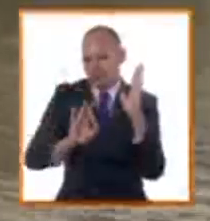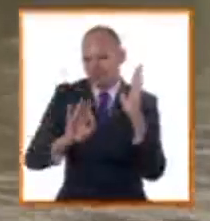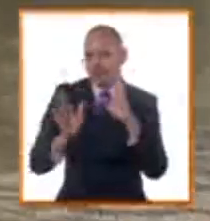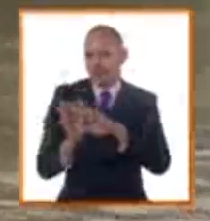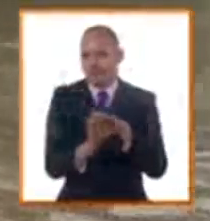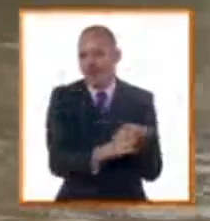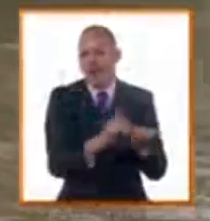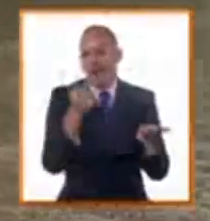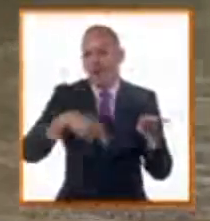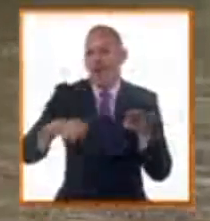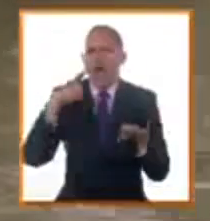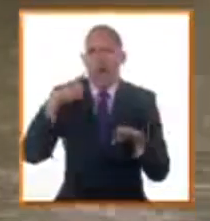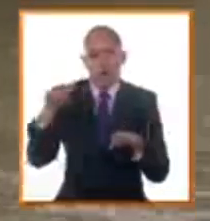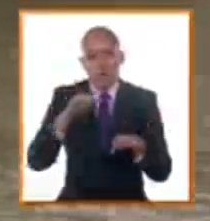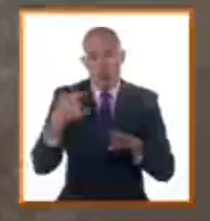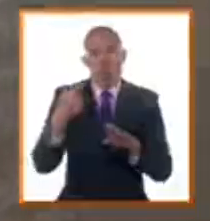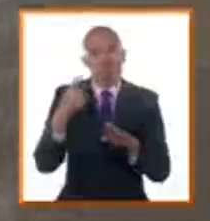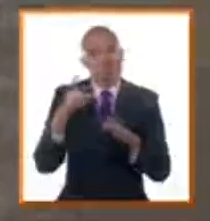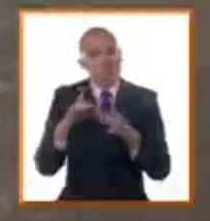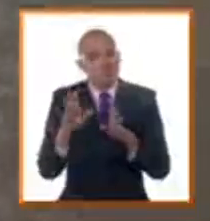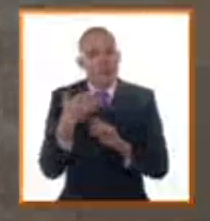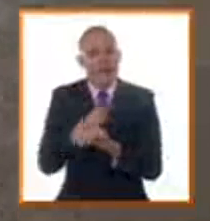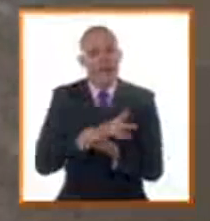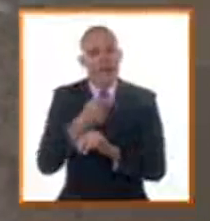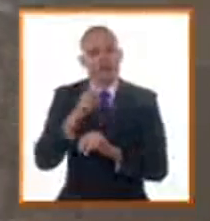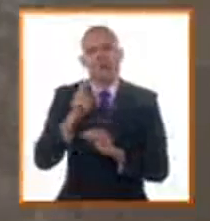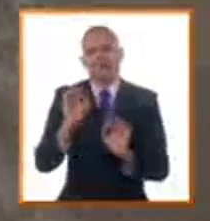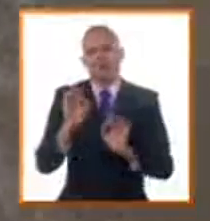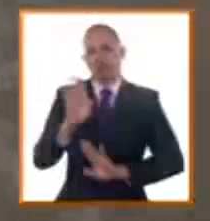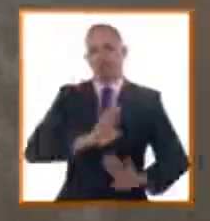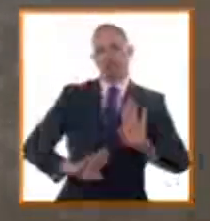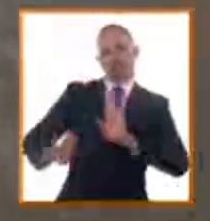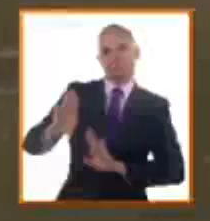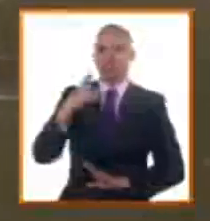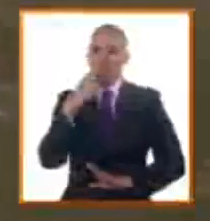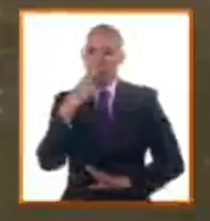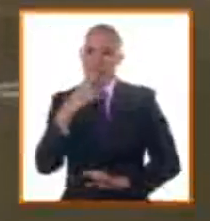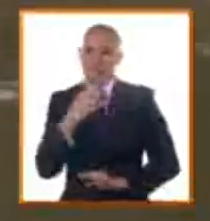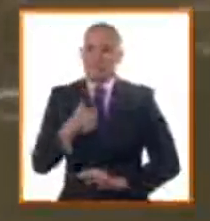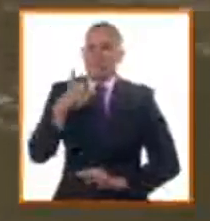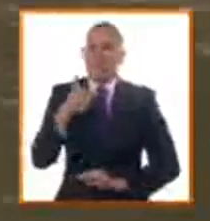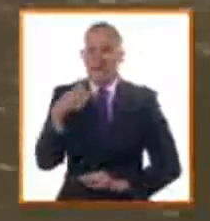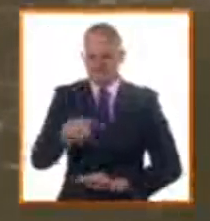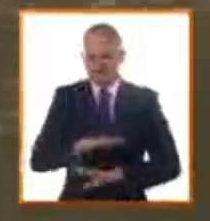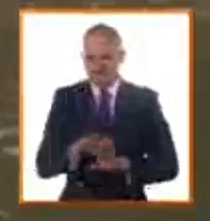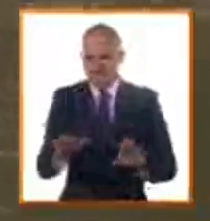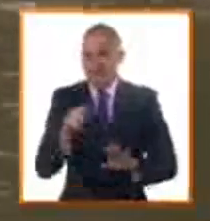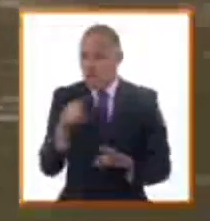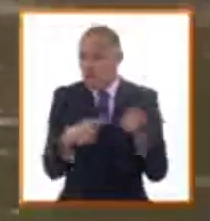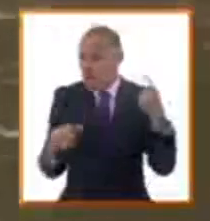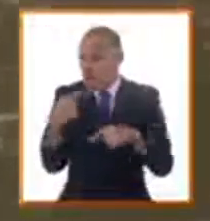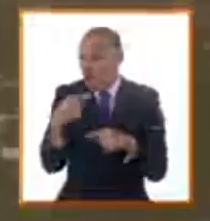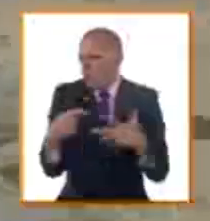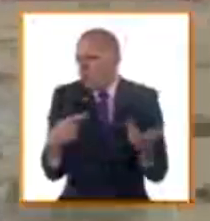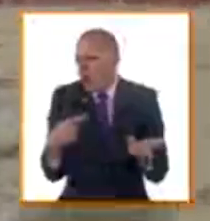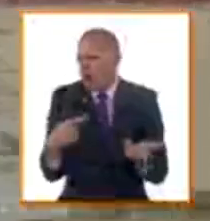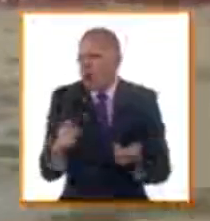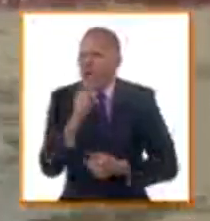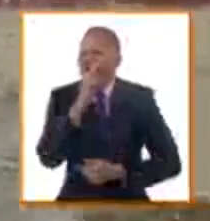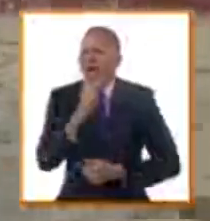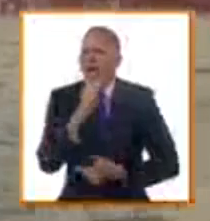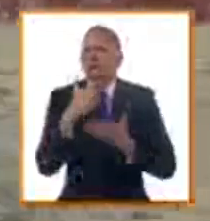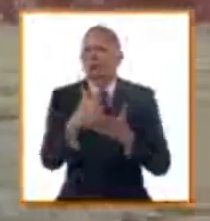medidas aplicadas permitieron enfrentar este reto, combate donde lo primordial es salvar la vida